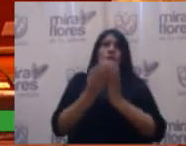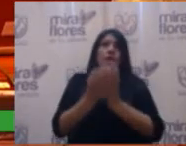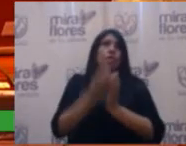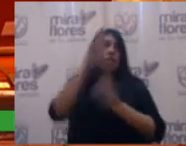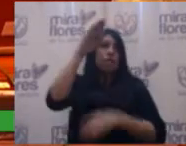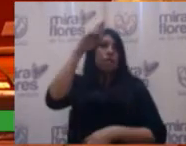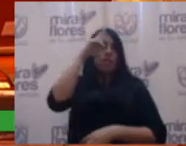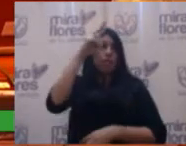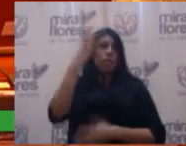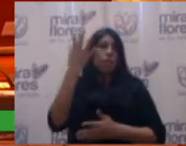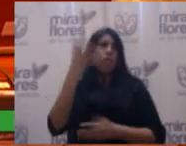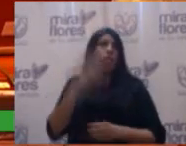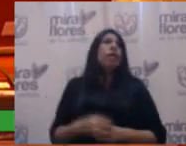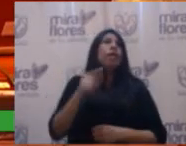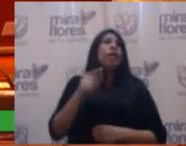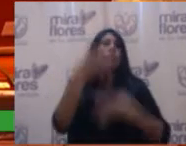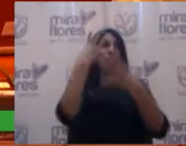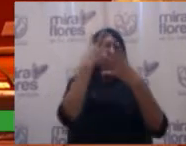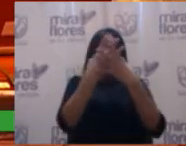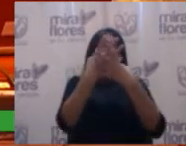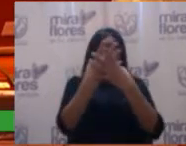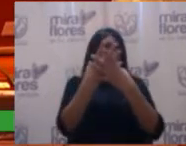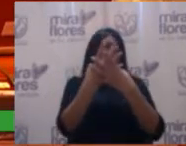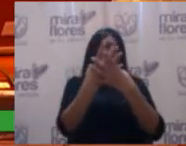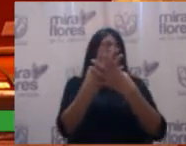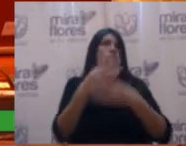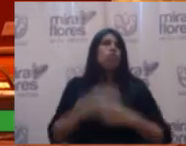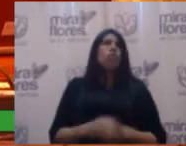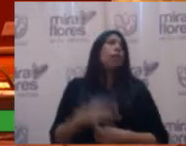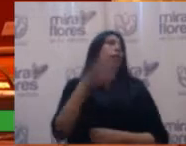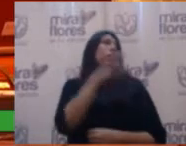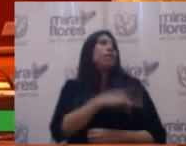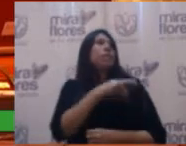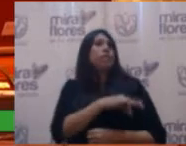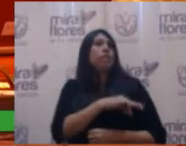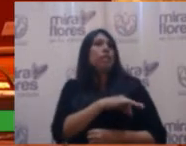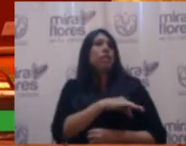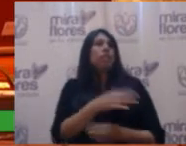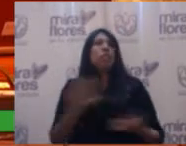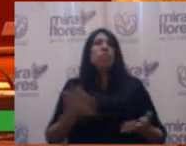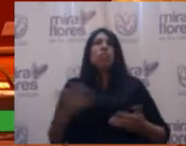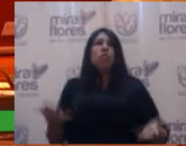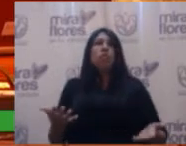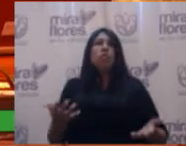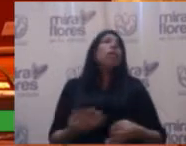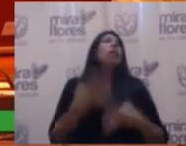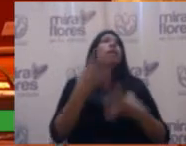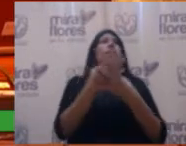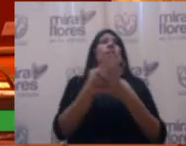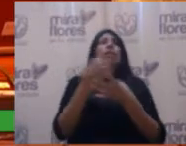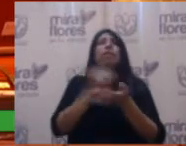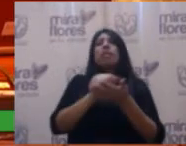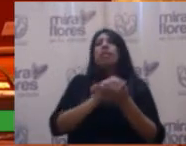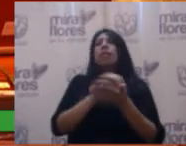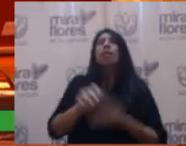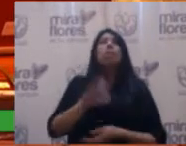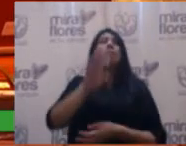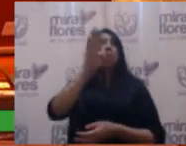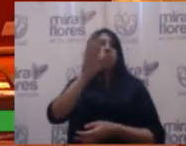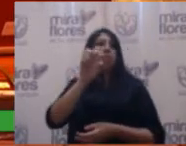Él luchó, estuvo preso un tiempo en Chile, en la prisión de San Bernardo, y cuando regresa a Lima, producto